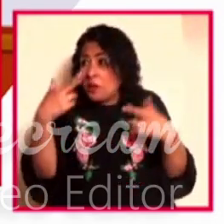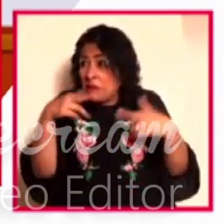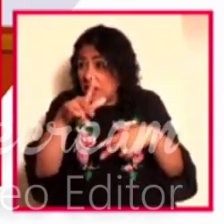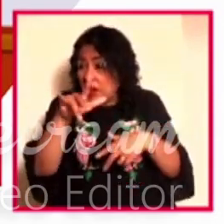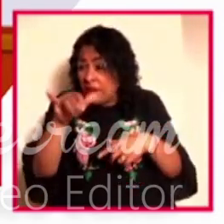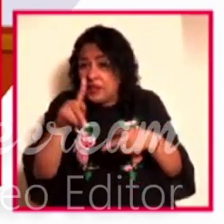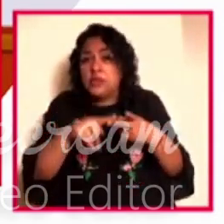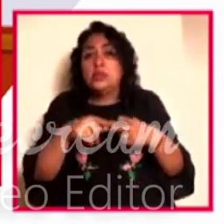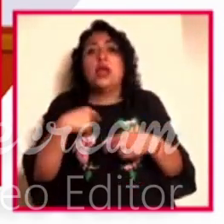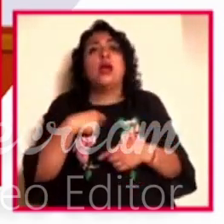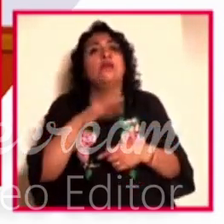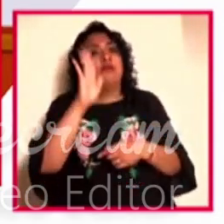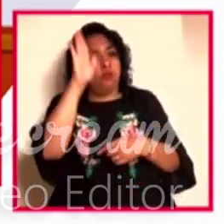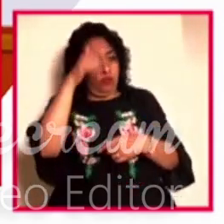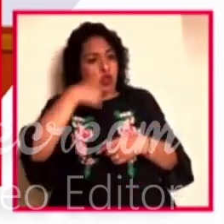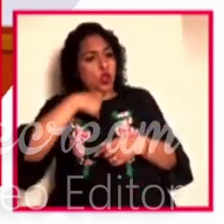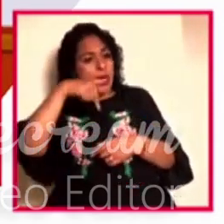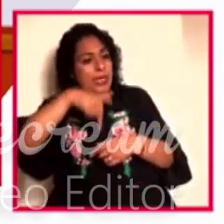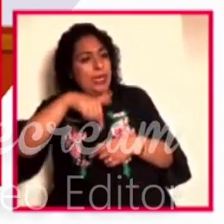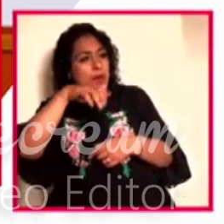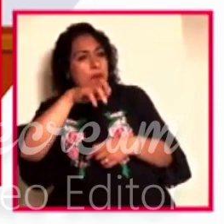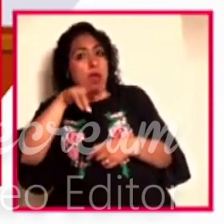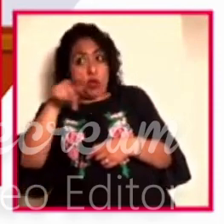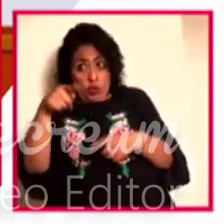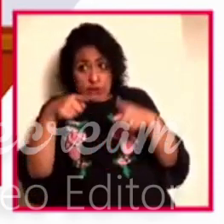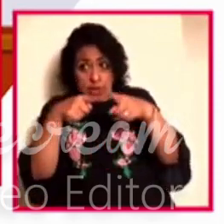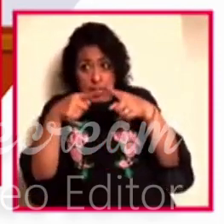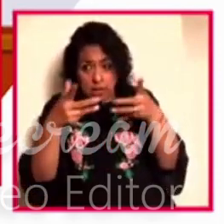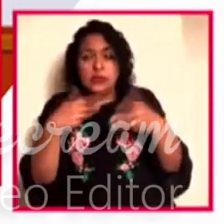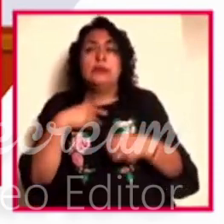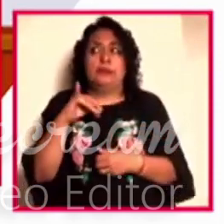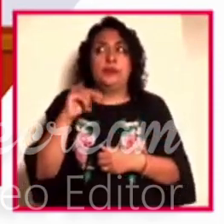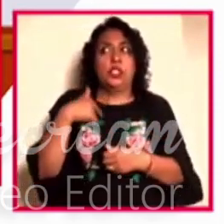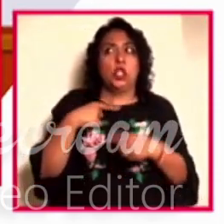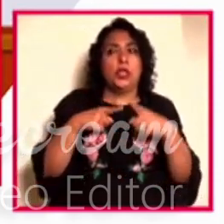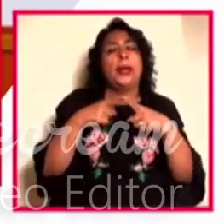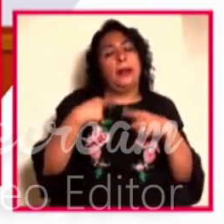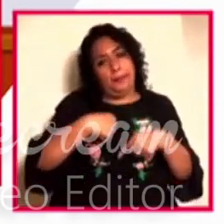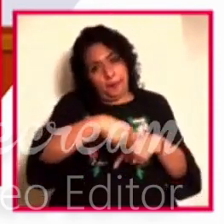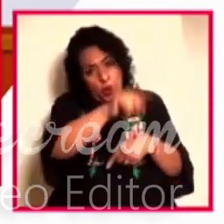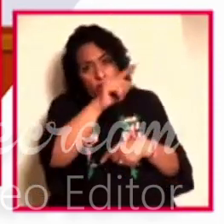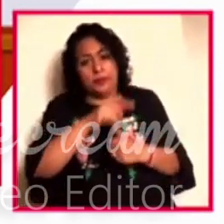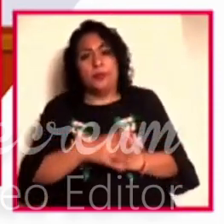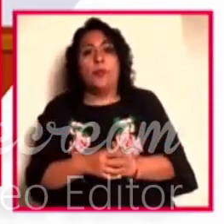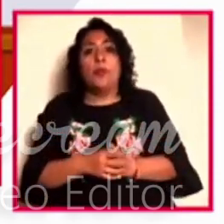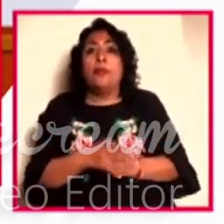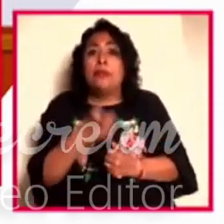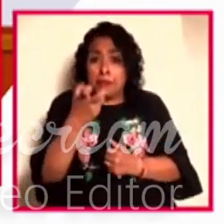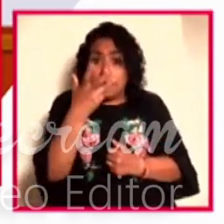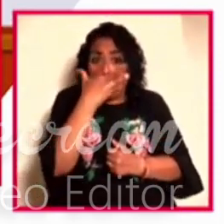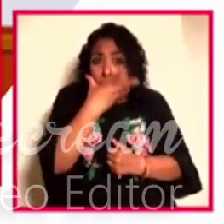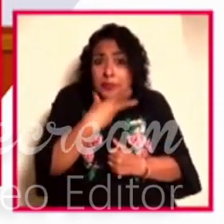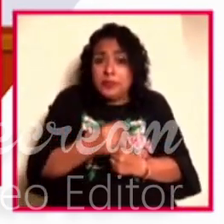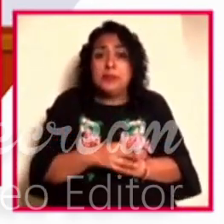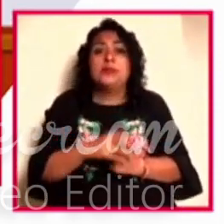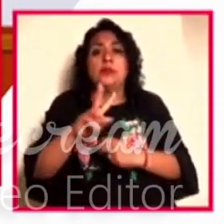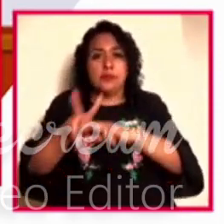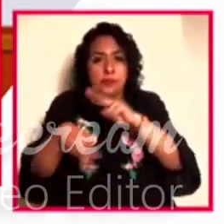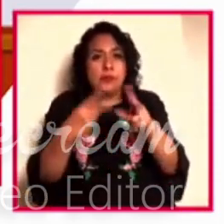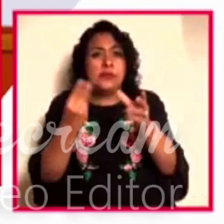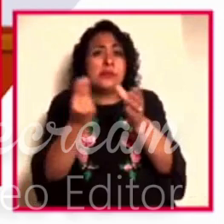estoy aquí. ¿Hiciste la tarea? Sí, hice la tarea. Bueno, voy. Y entonces eso fue muy bonito, porque iba y las clases